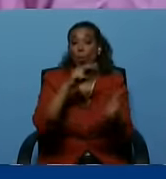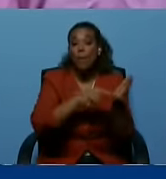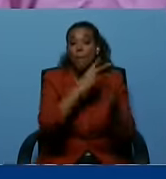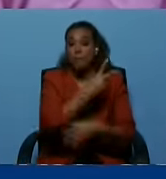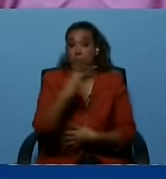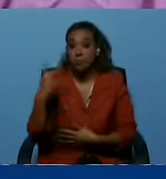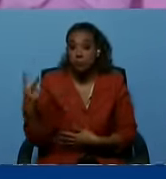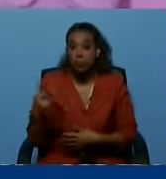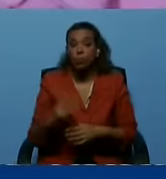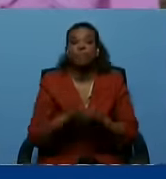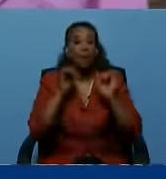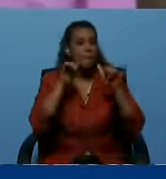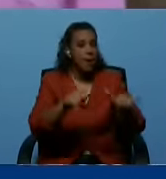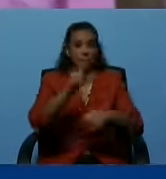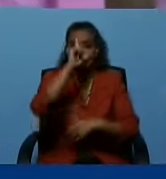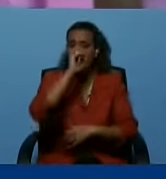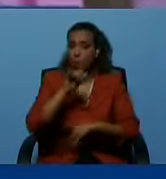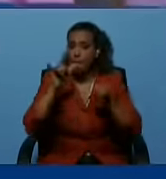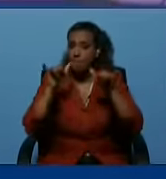22 de abril,